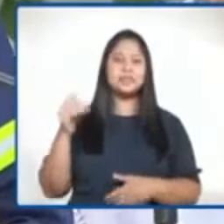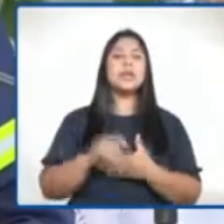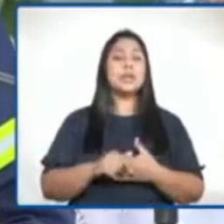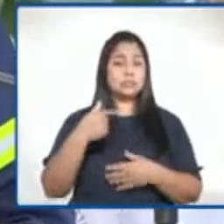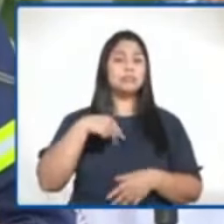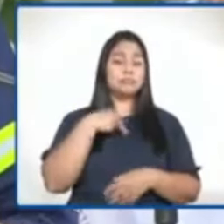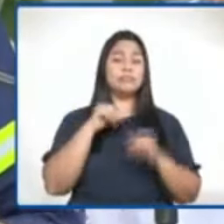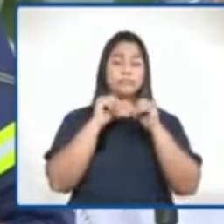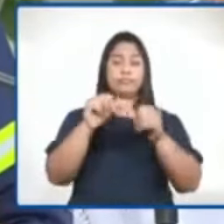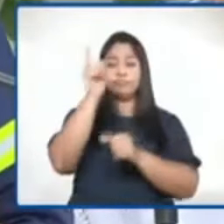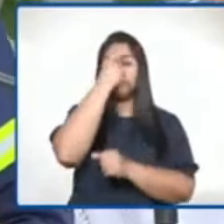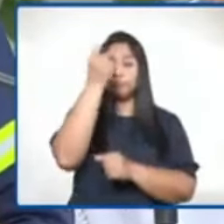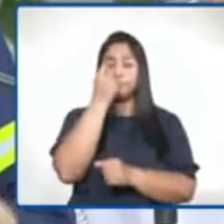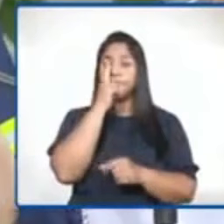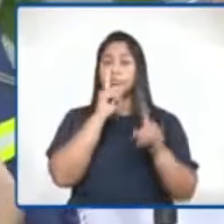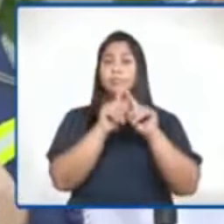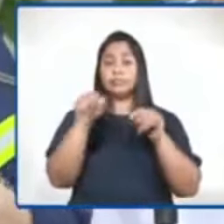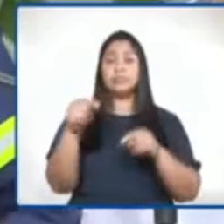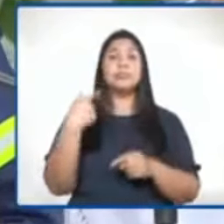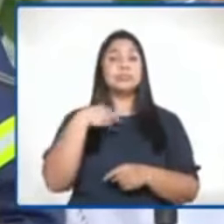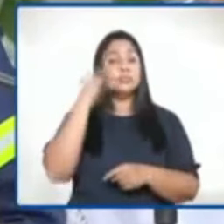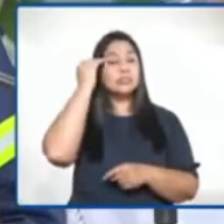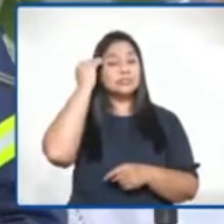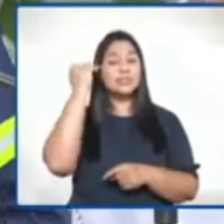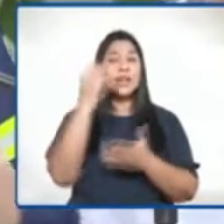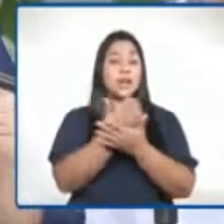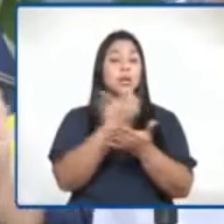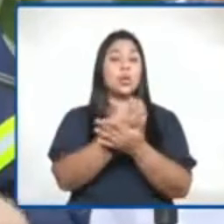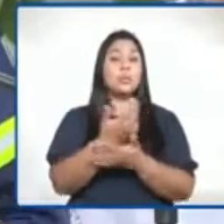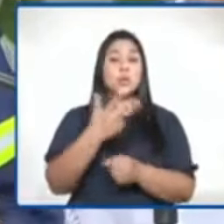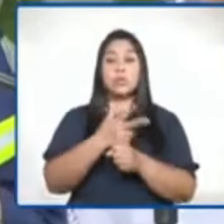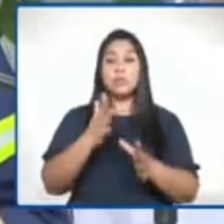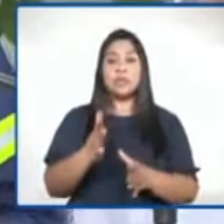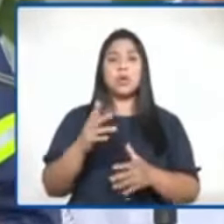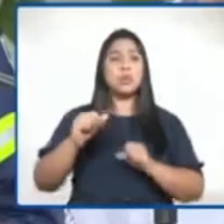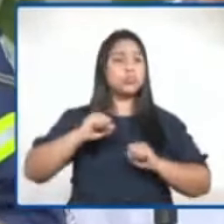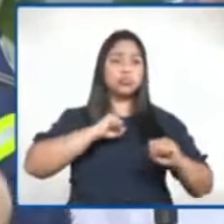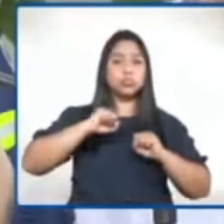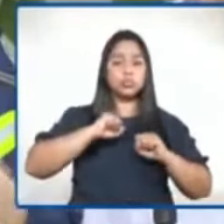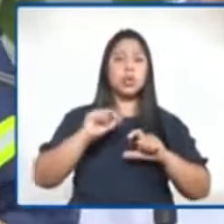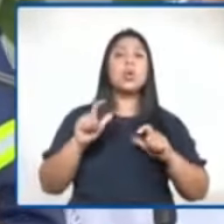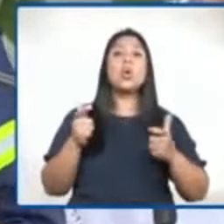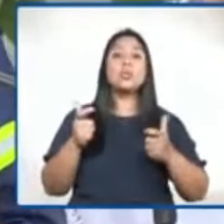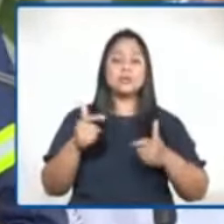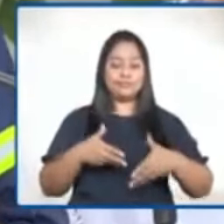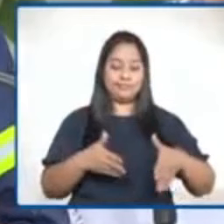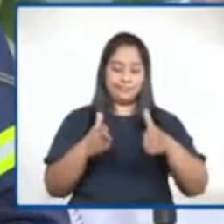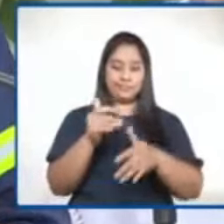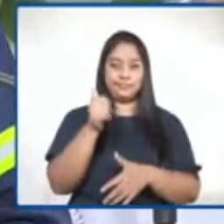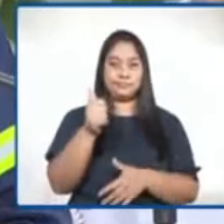trabajando porque sabemos que la economía de los guatemaltecos se mueve a través de tener buenas